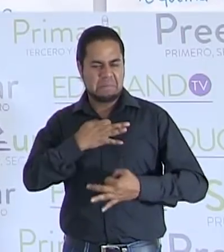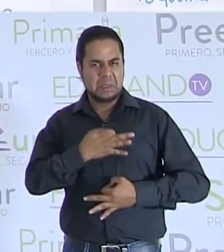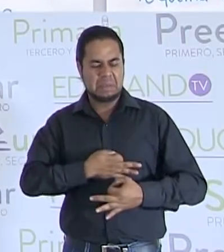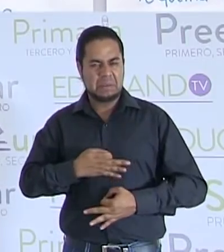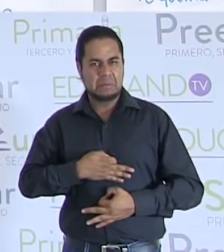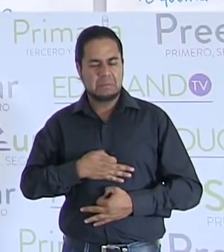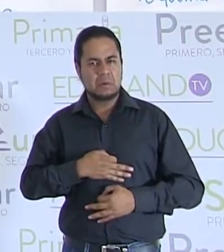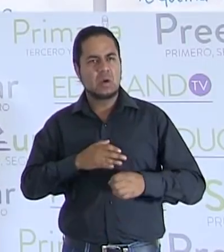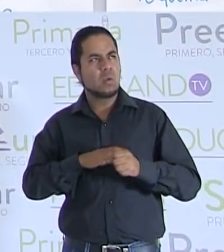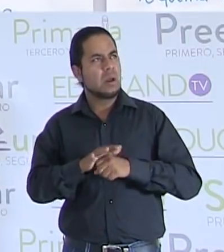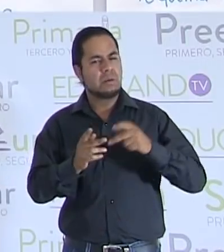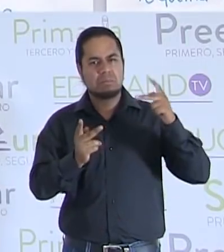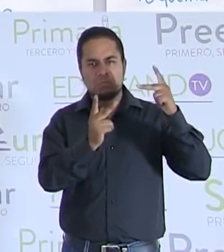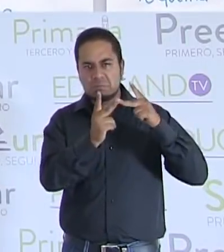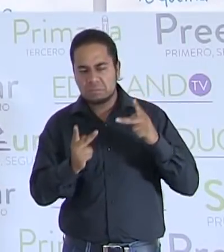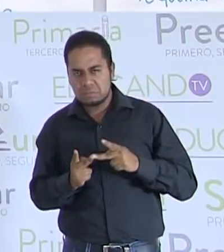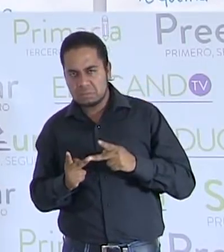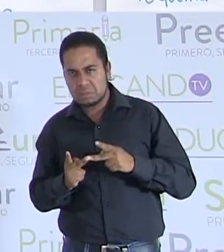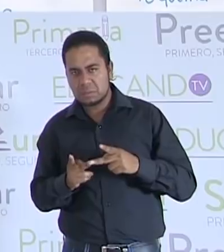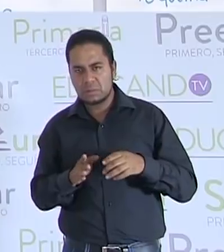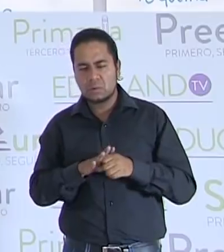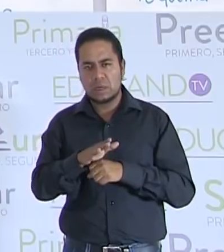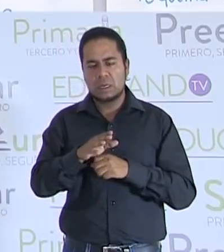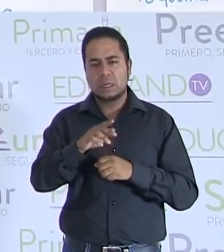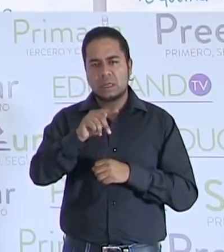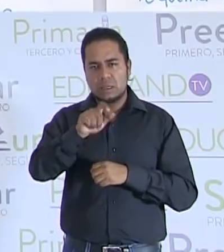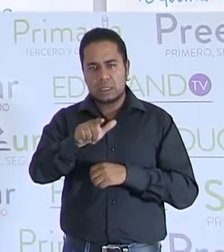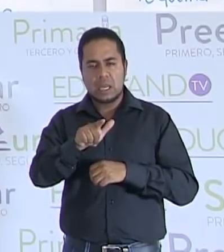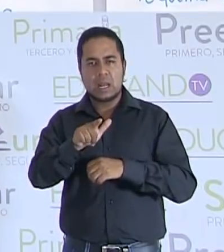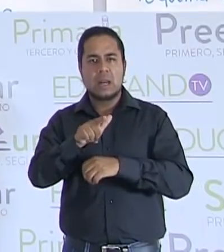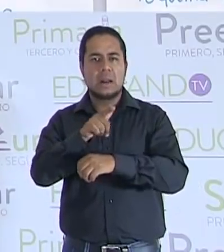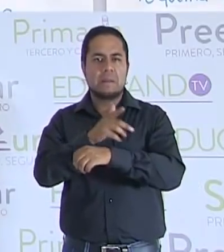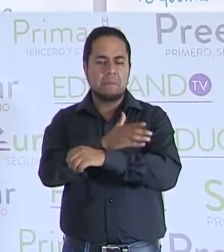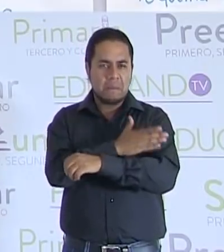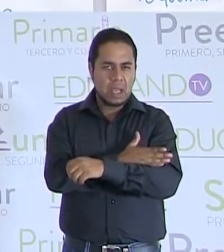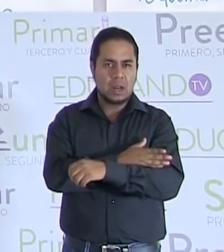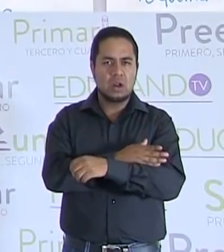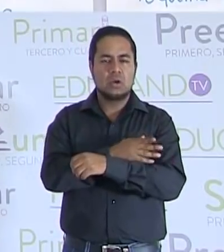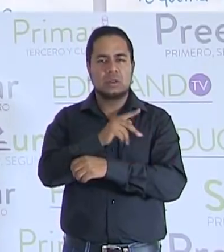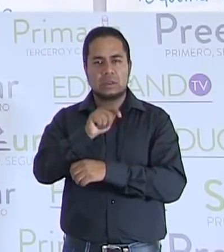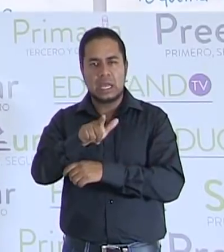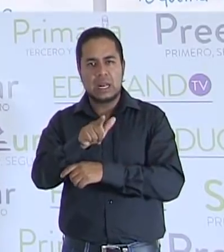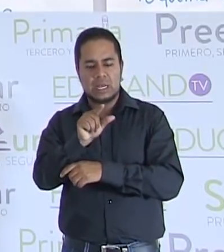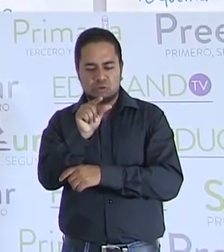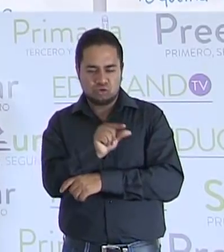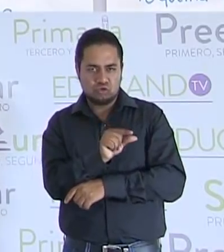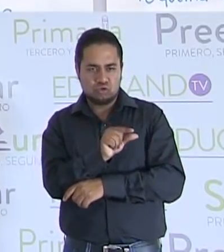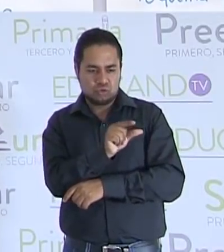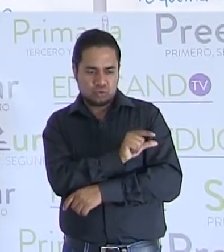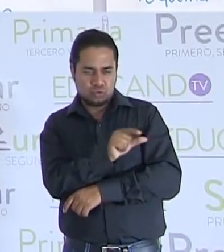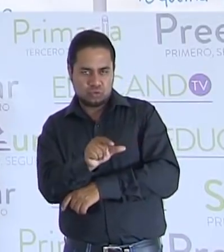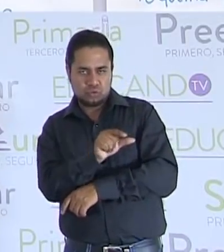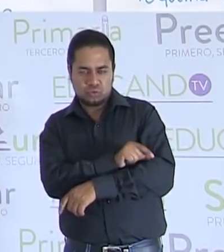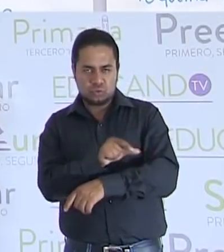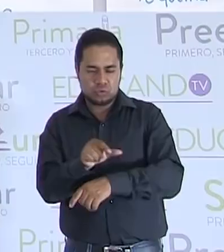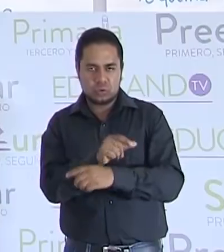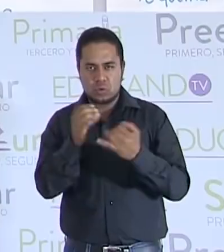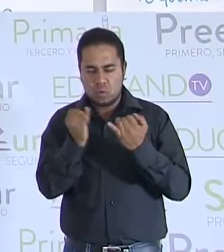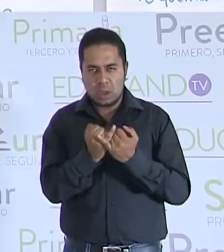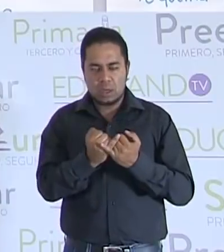se parece? A el de tal palo, tal astilla. Estos son también, vamos a utilizar otro